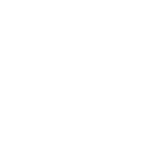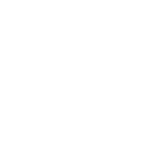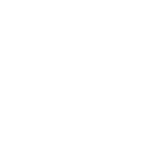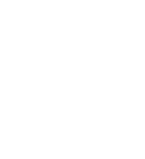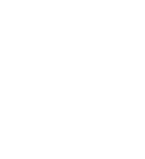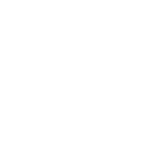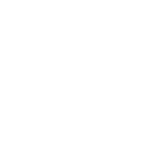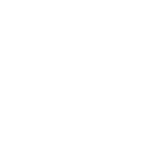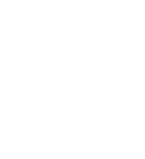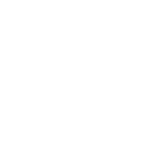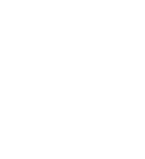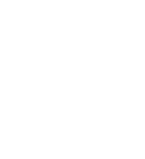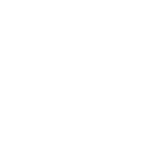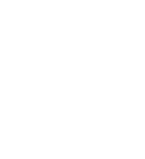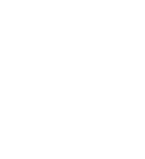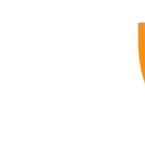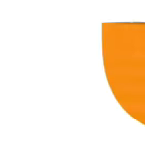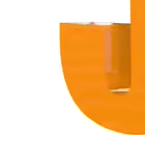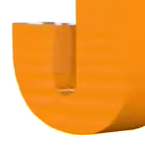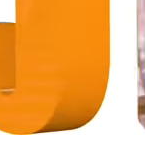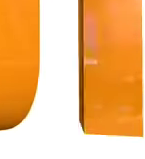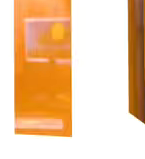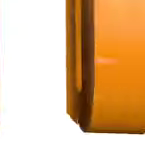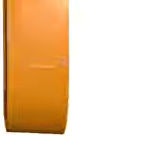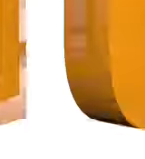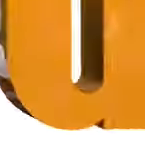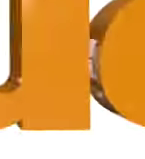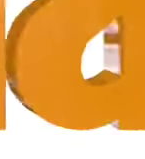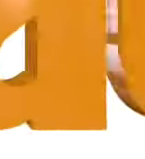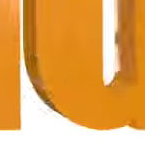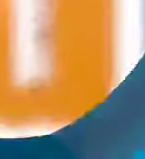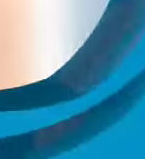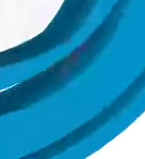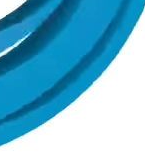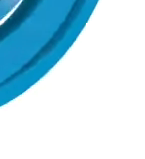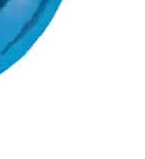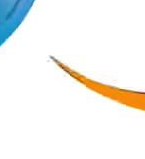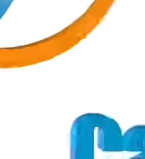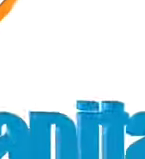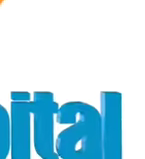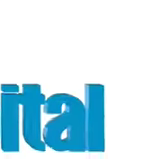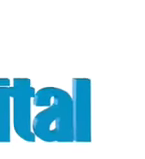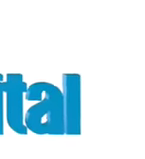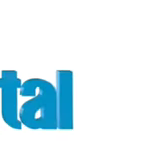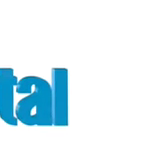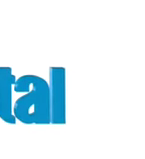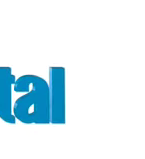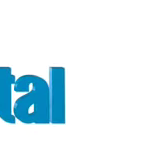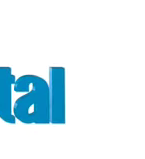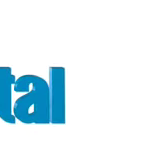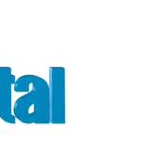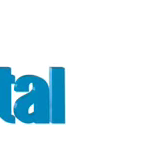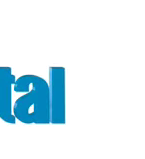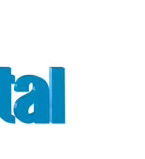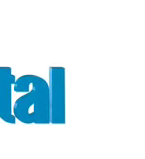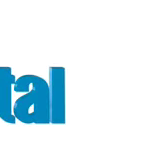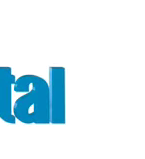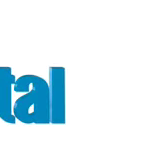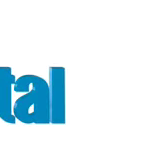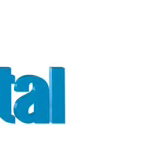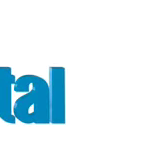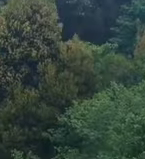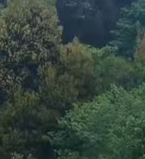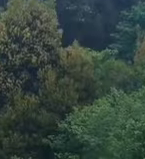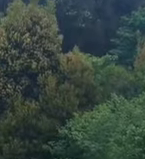Telesucesos Canal 29 UHF presentó Ciudad Capital, un programa con expertos en diferentes áreas enfocado